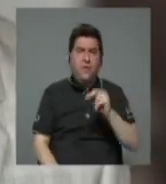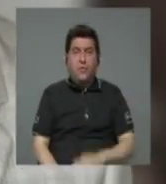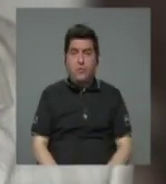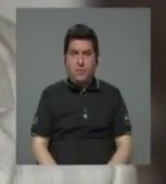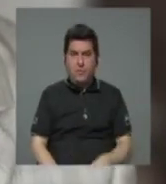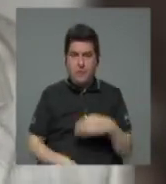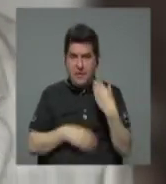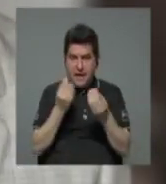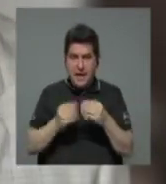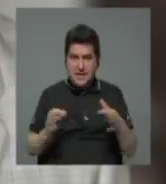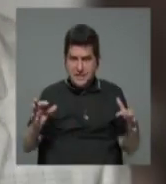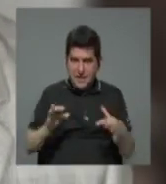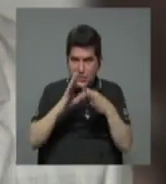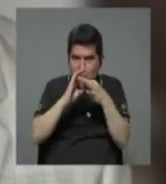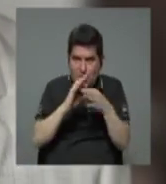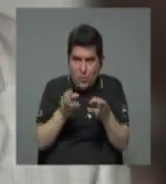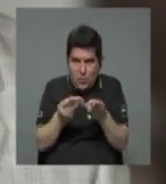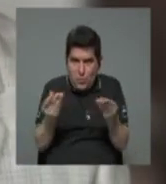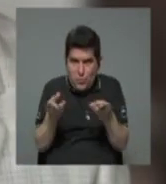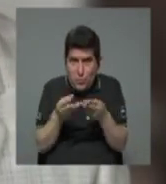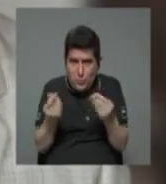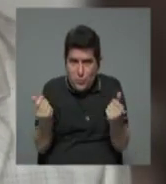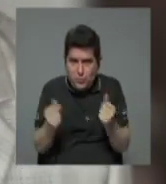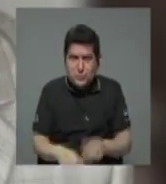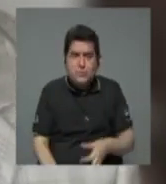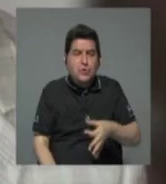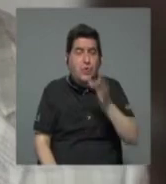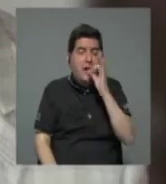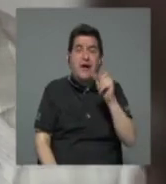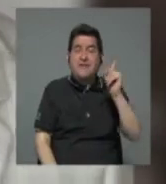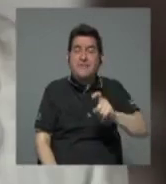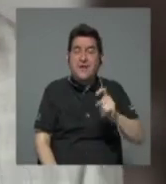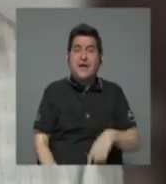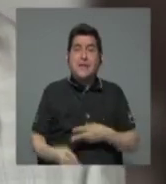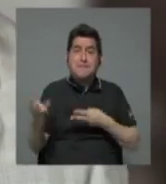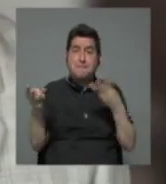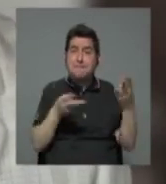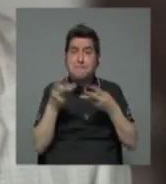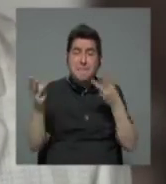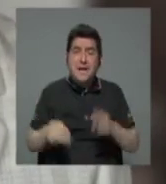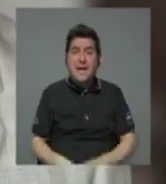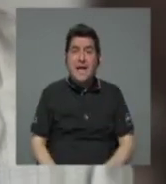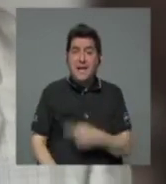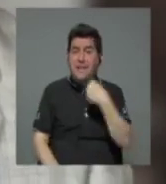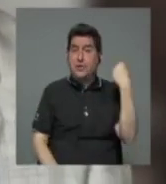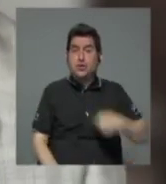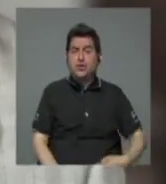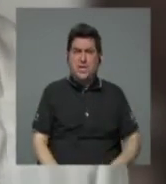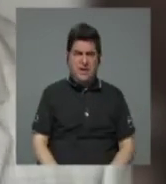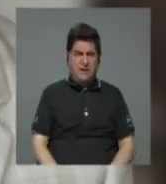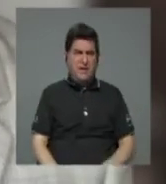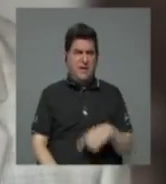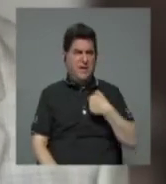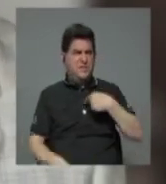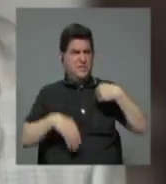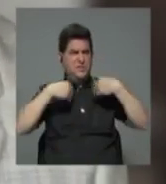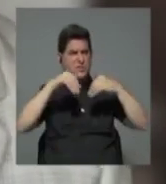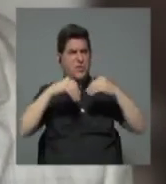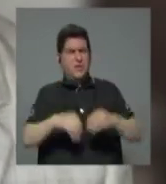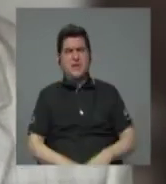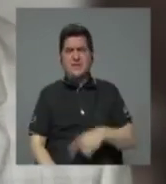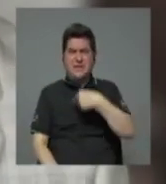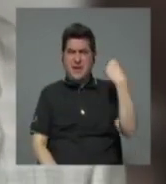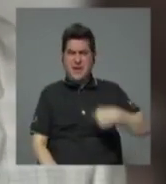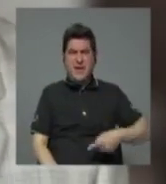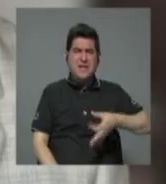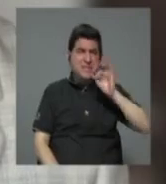hacemos para aliar y producir el café que requiere un mercado como China. Y uno dice, ¿por qué le va a vender a China café si